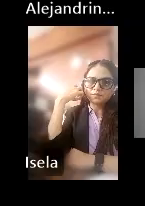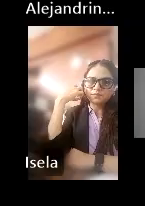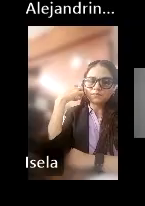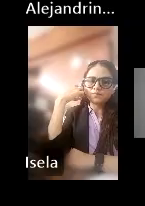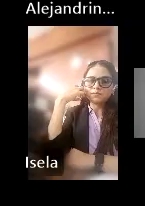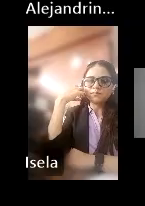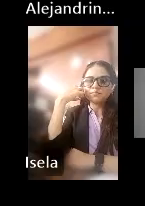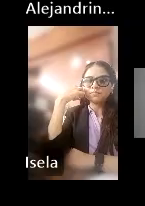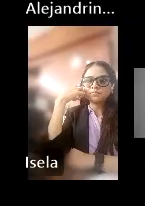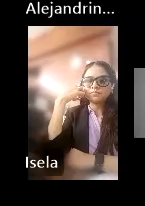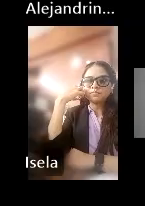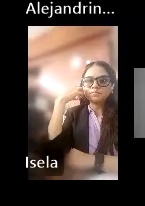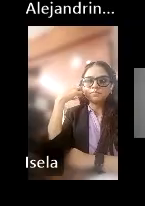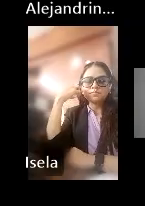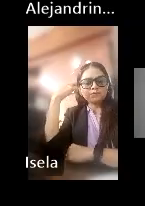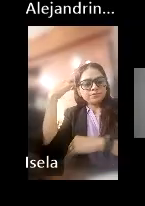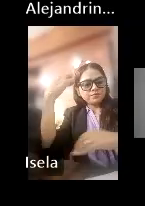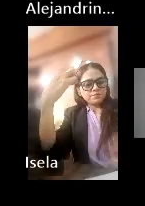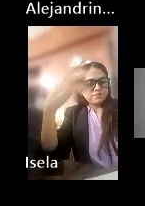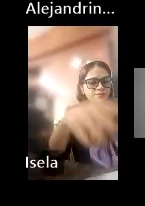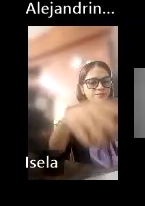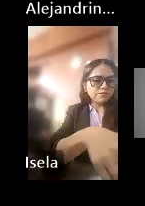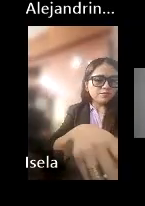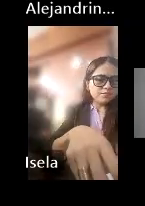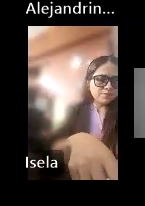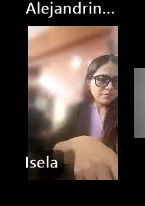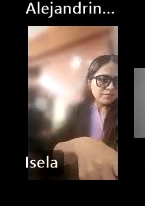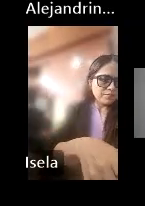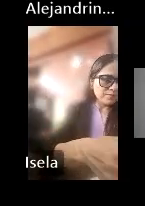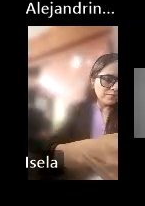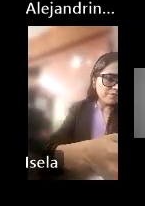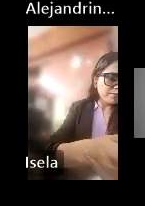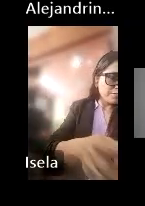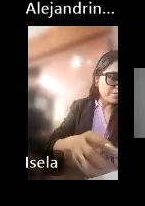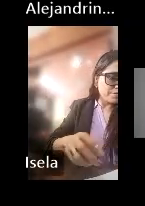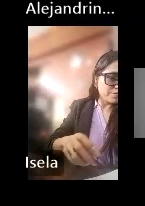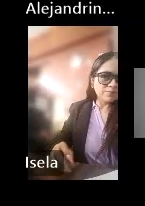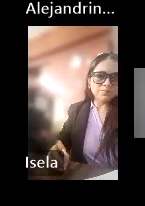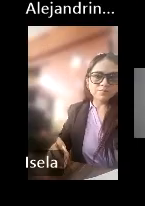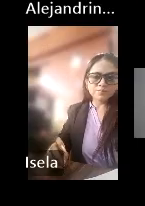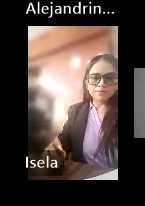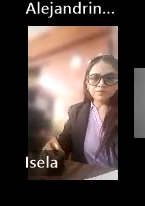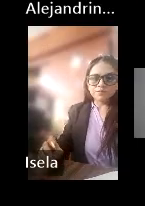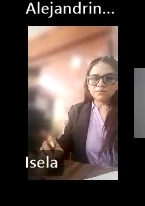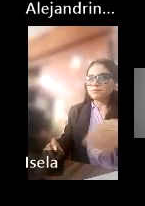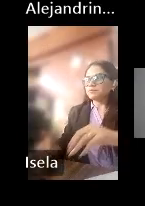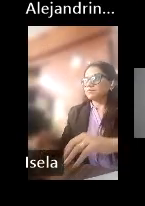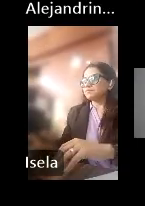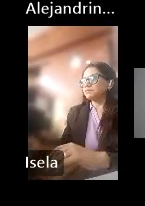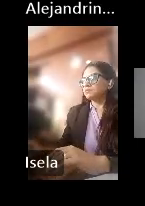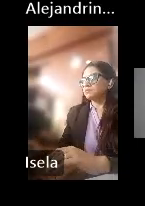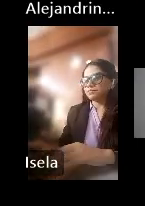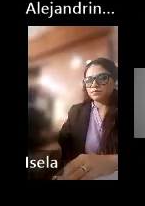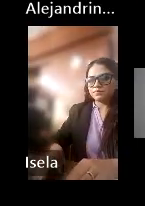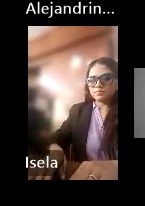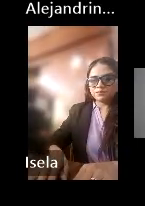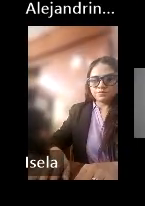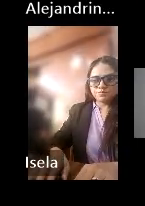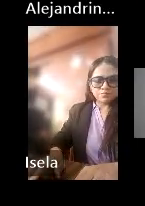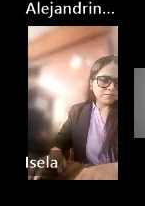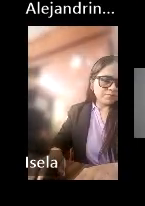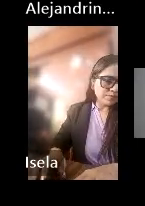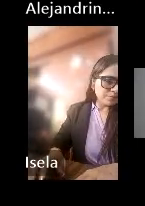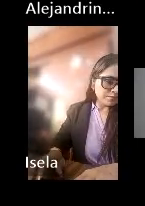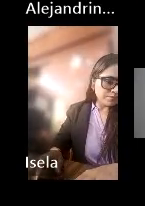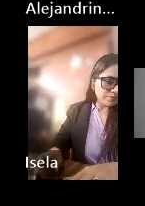llegan al siguiente pueblo y entonces la gente dice, qué bárbaro con ese niño malcriado. Ve el pobre señor a pie y el niño bien